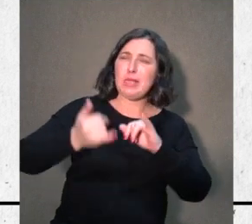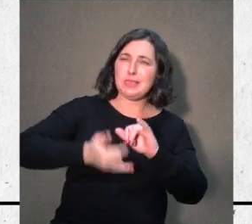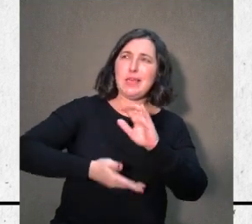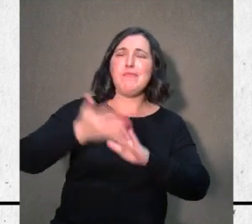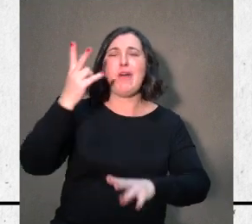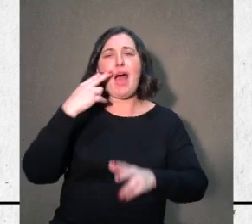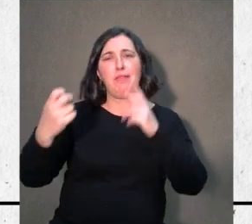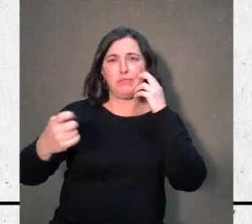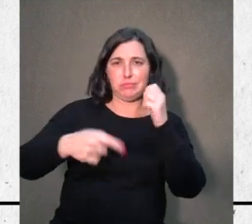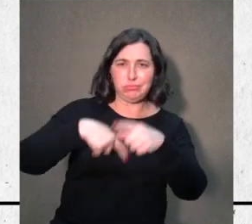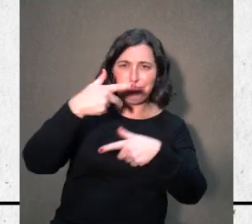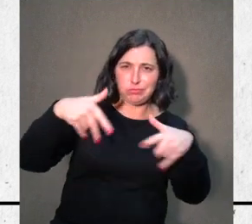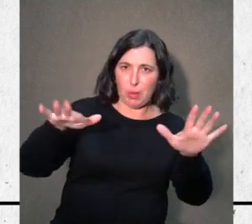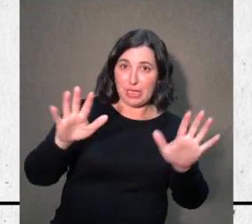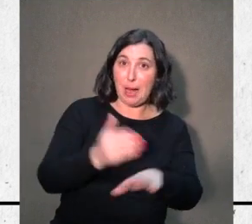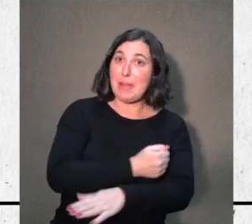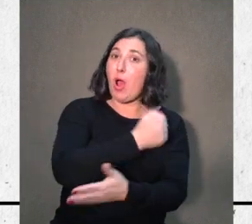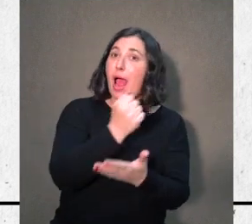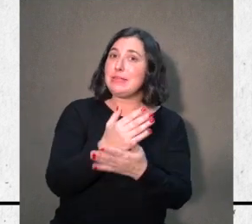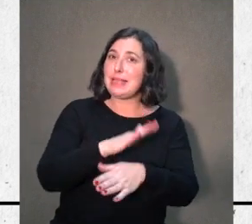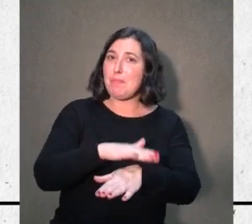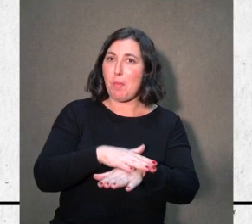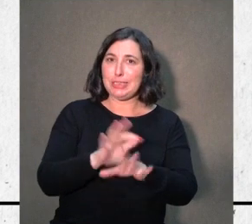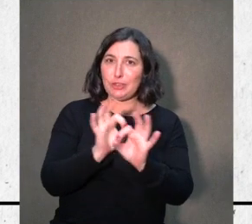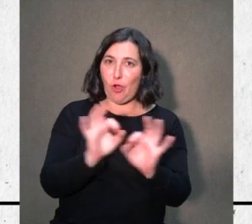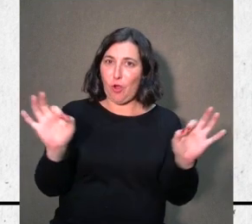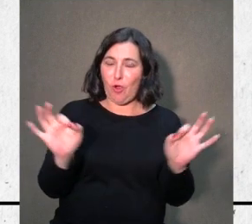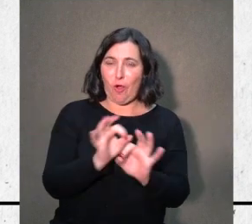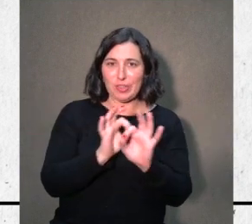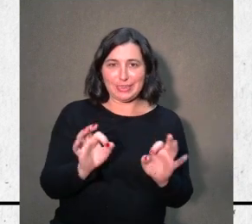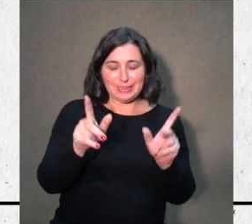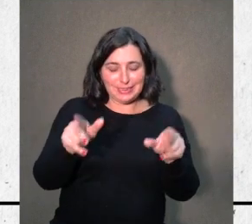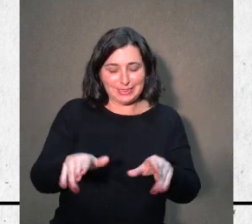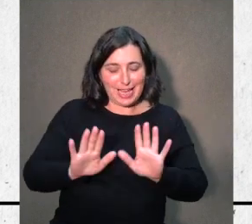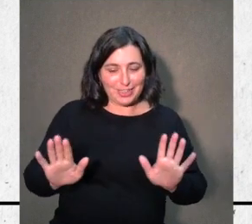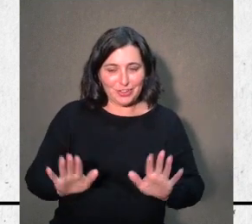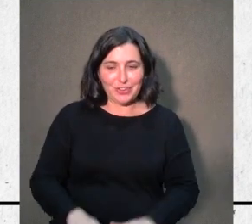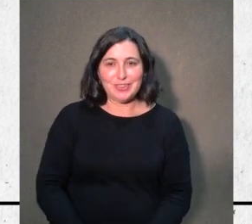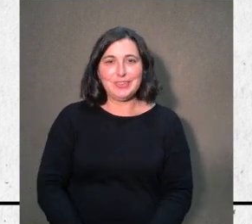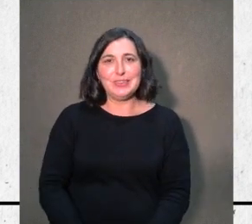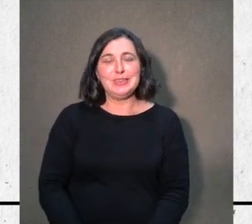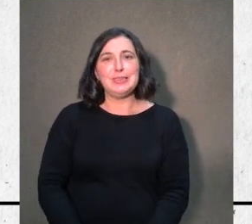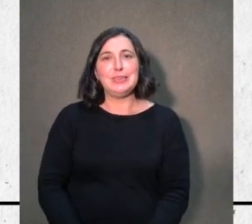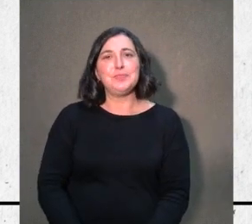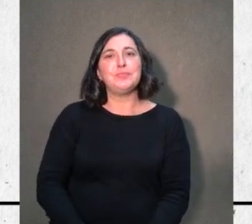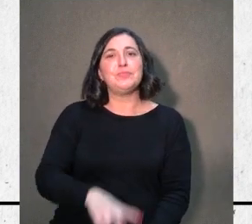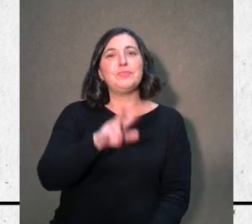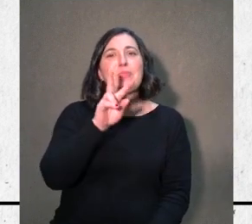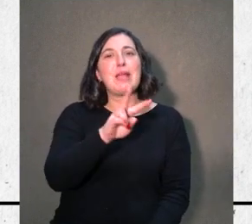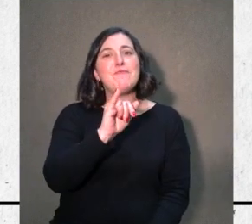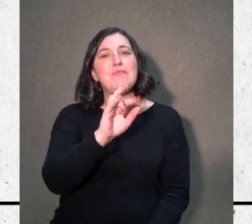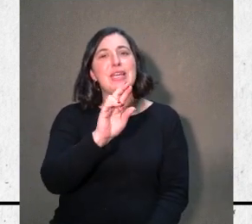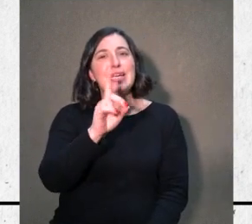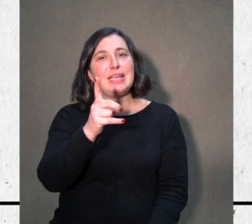concierto... Después una rica cena, ¿no? Claro. Exactamente. Virginia. Esa es la... Exacto, tal